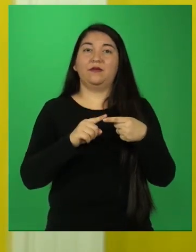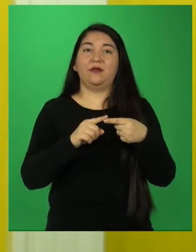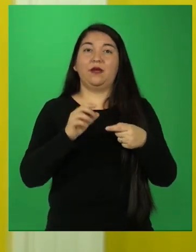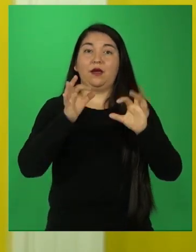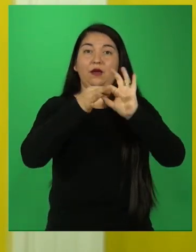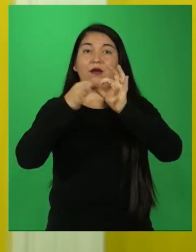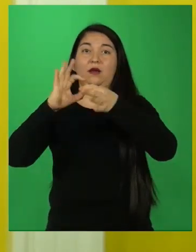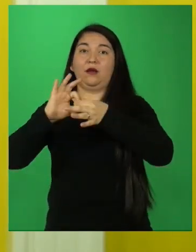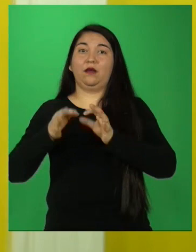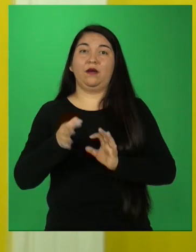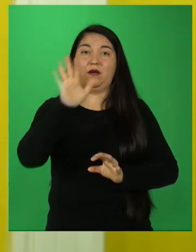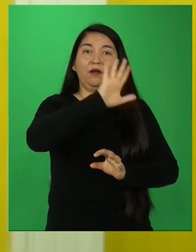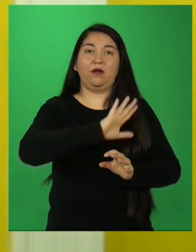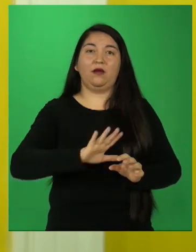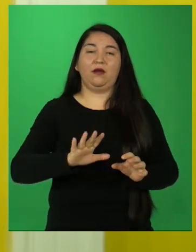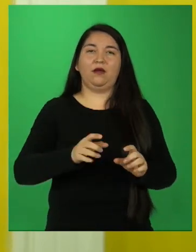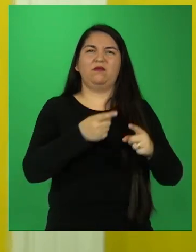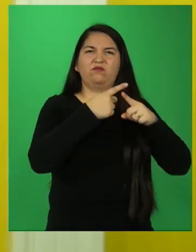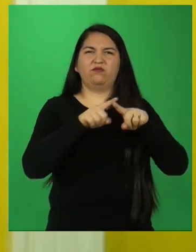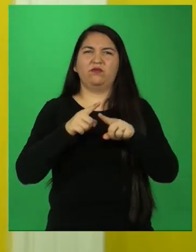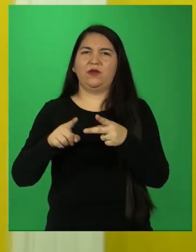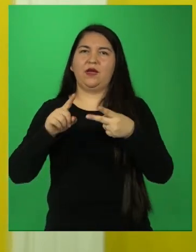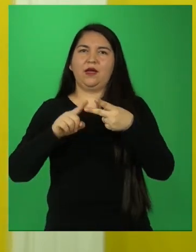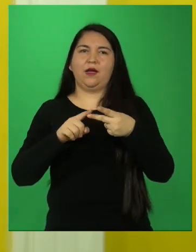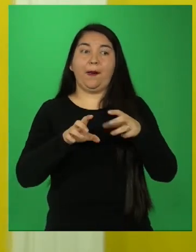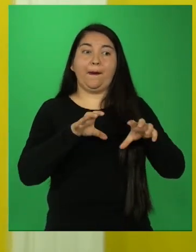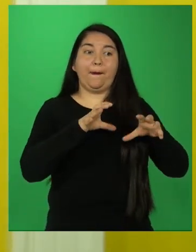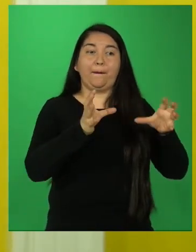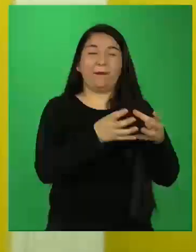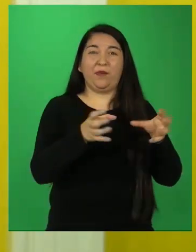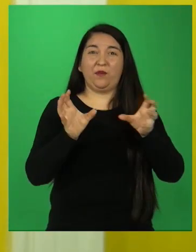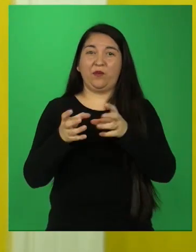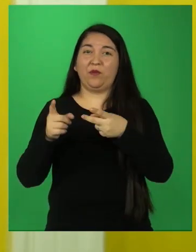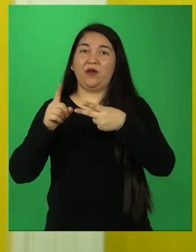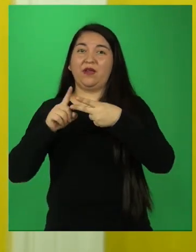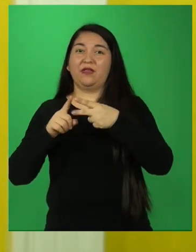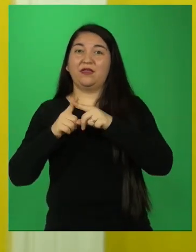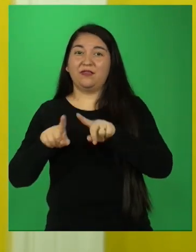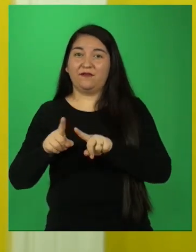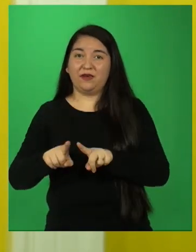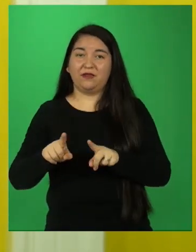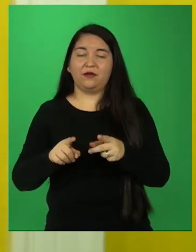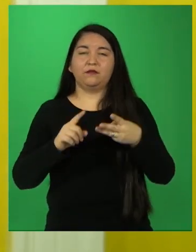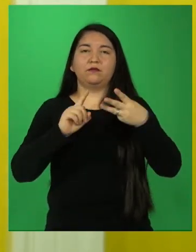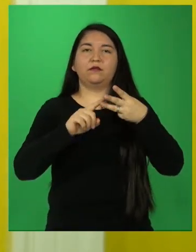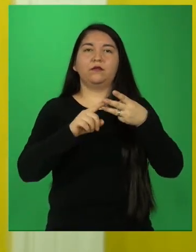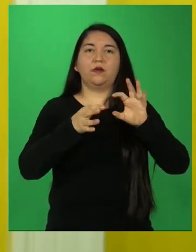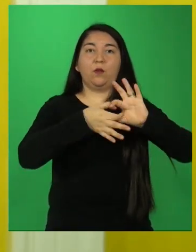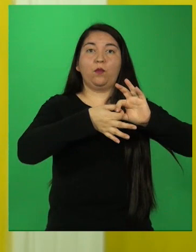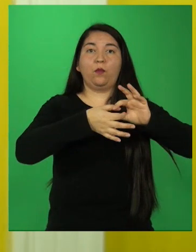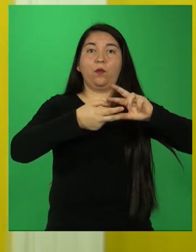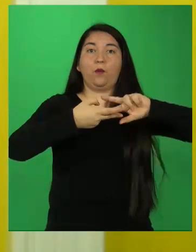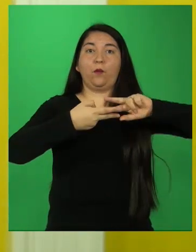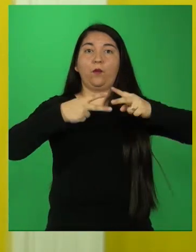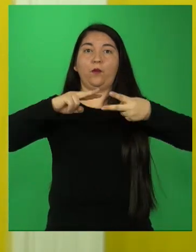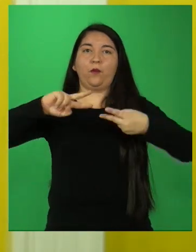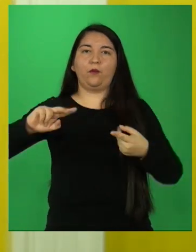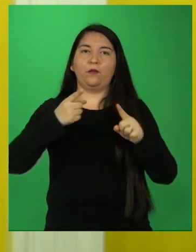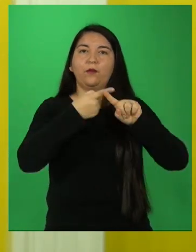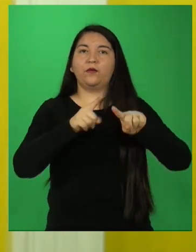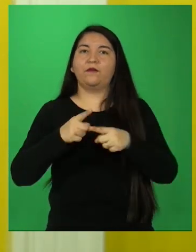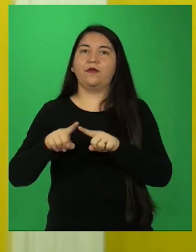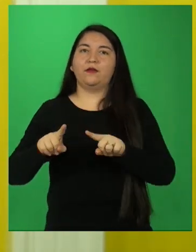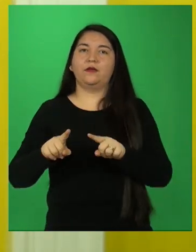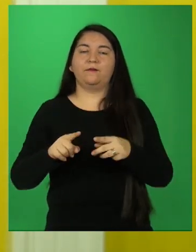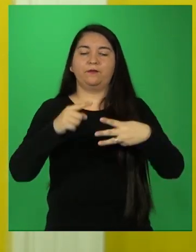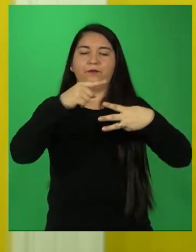ecosistemas, diversidad de especies y diversidad de genes o de genética que en un lugar determinado. Vamos